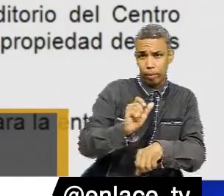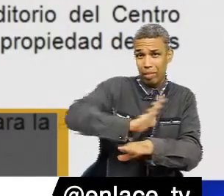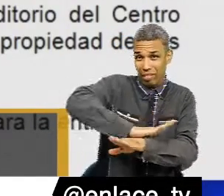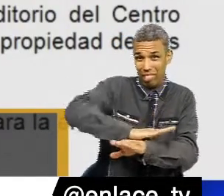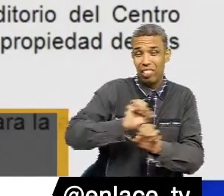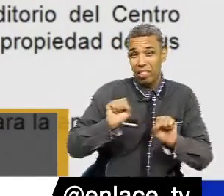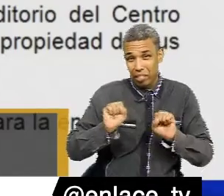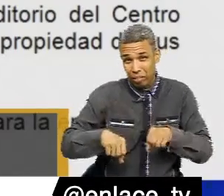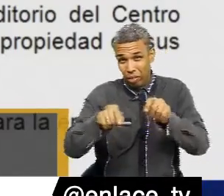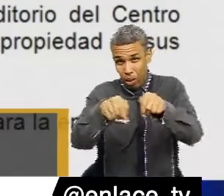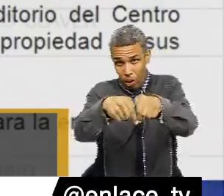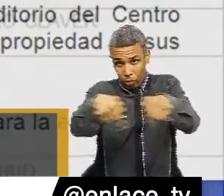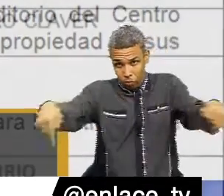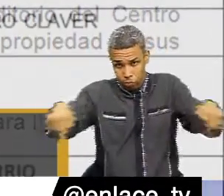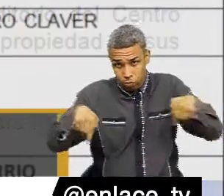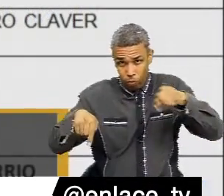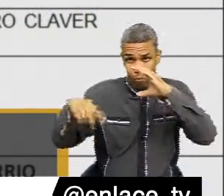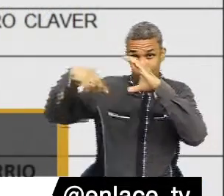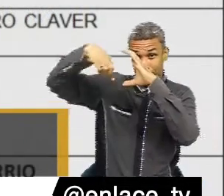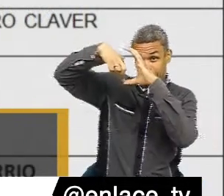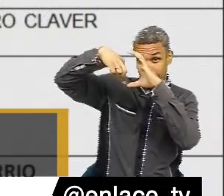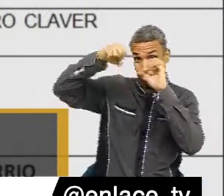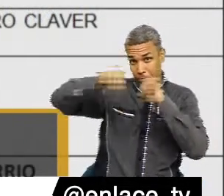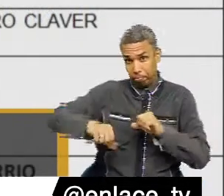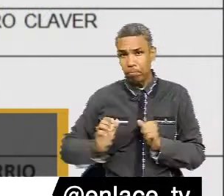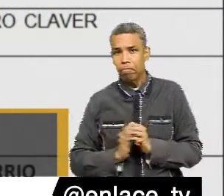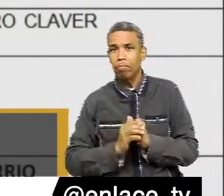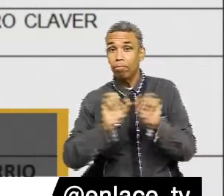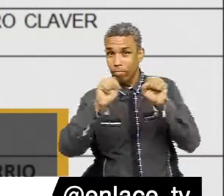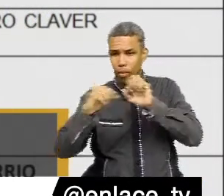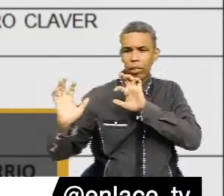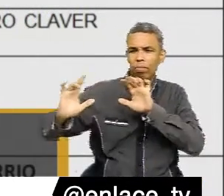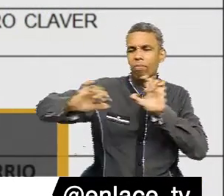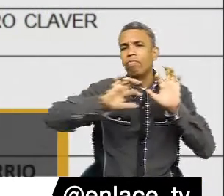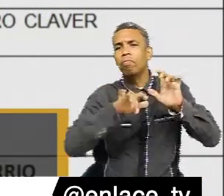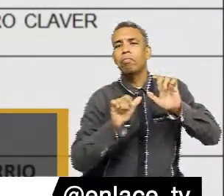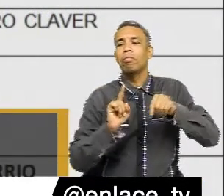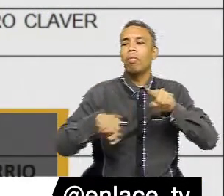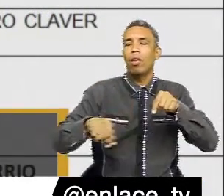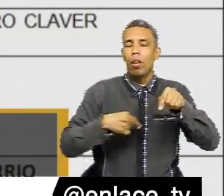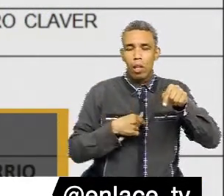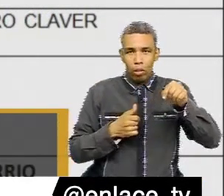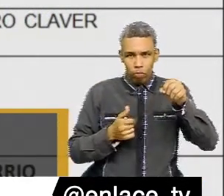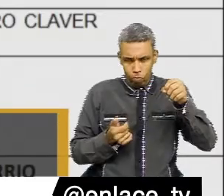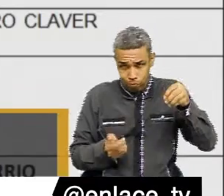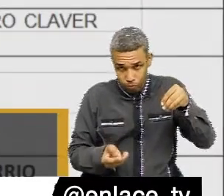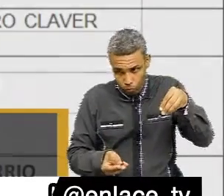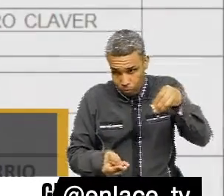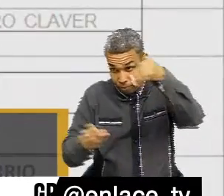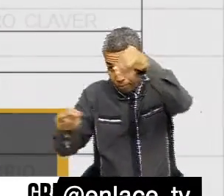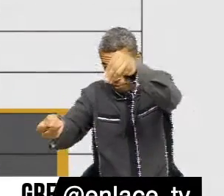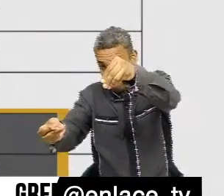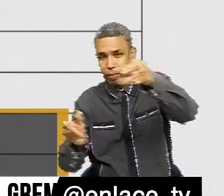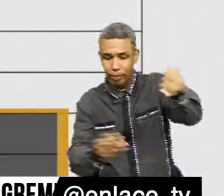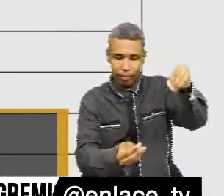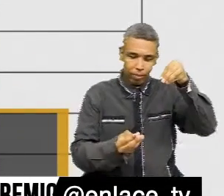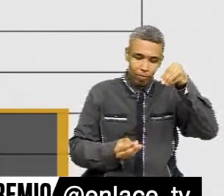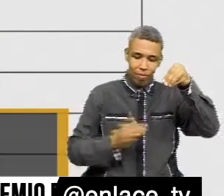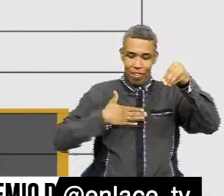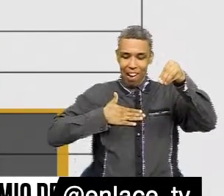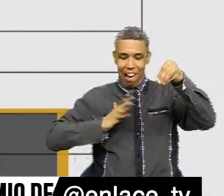del auditorio del Centro Comercial Popular se hará la entrega de los títulos de propiedad de sus viviendas. Es importante que los titulares de los